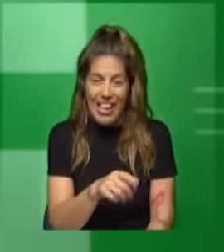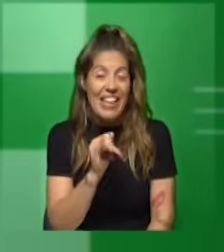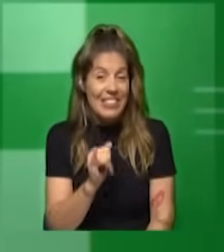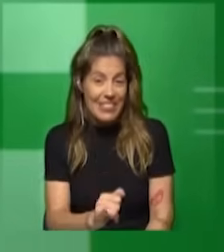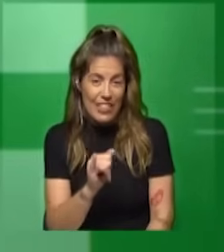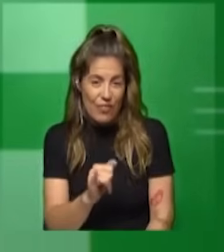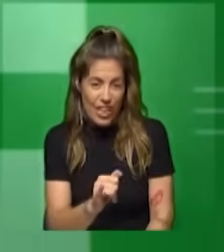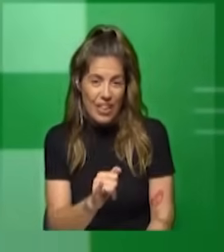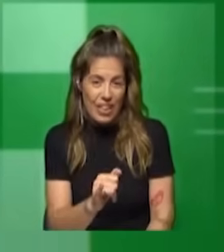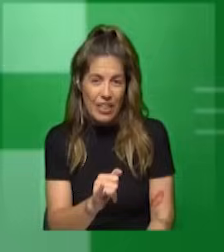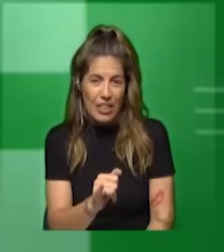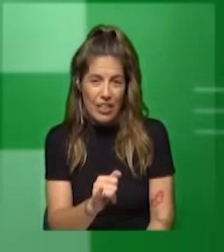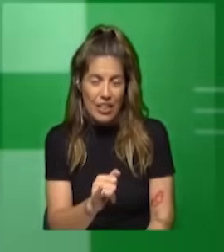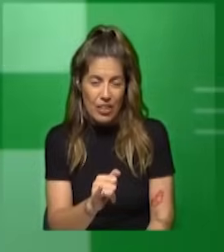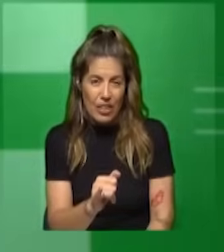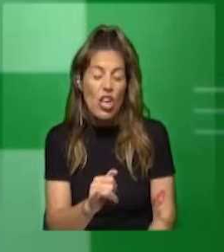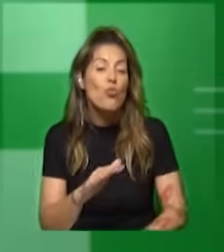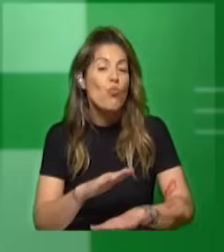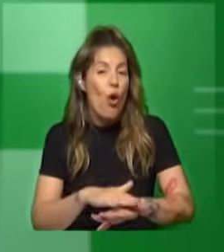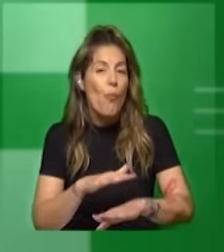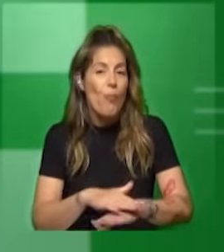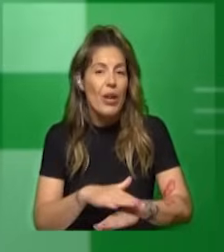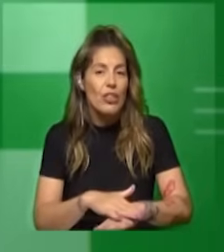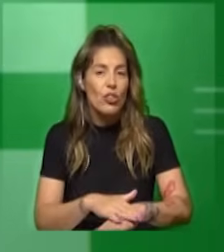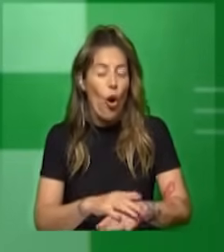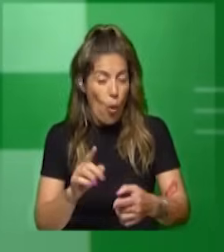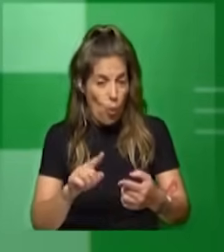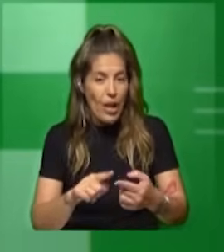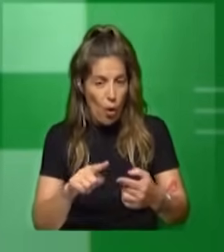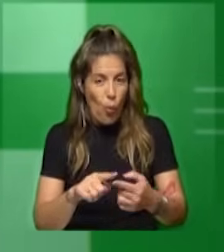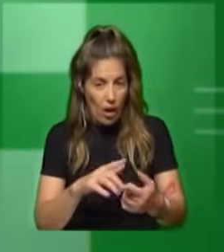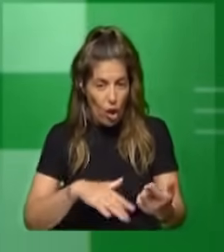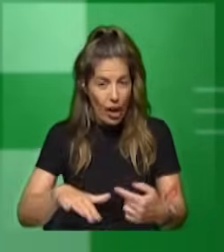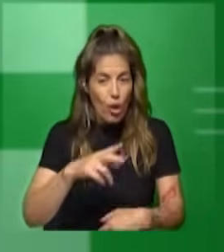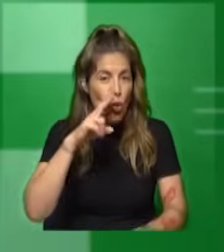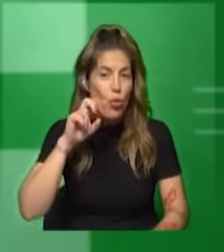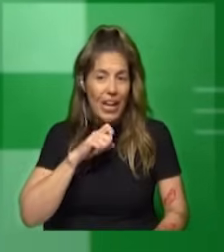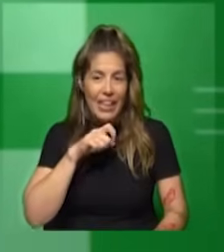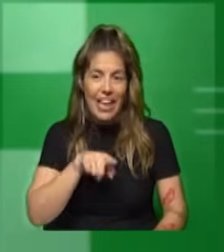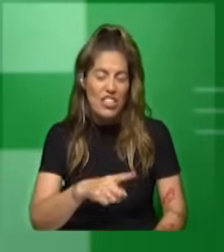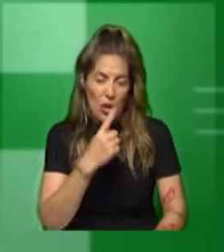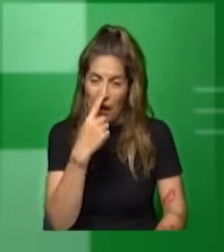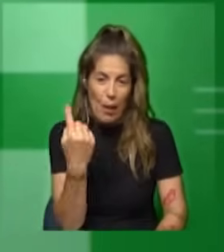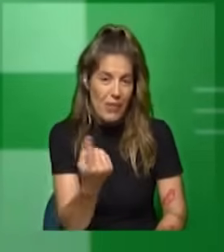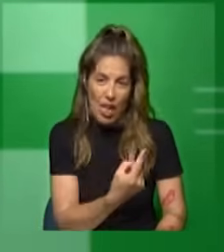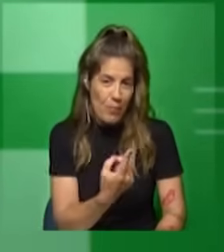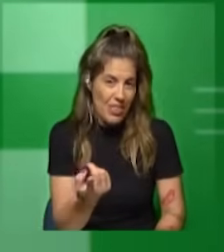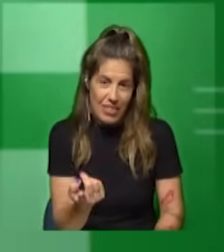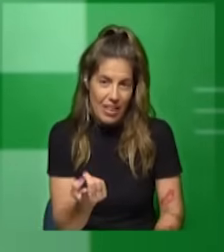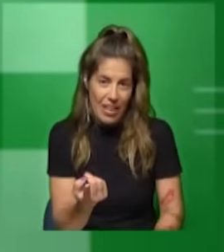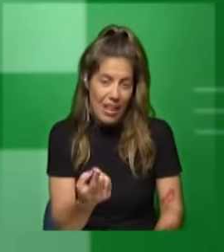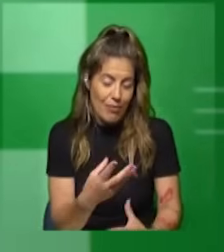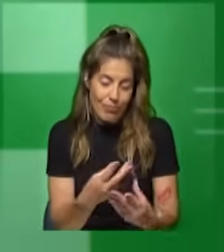hubo en su momento un gran consenso alrededor de Ucrania, eso está rápidamente, se